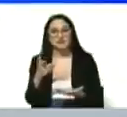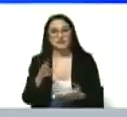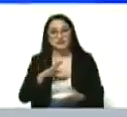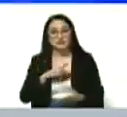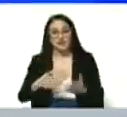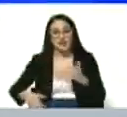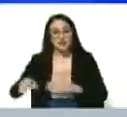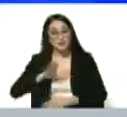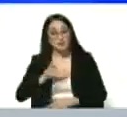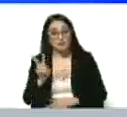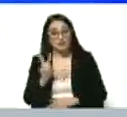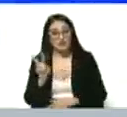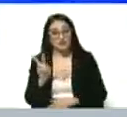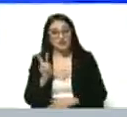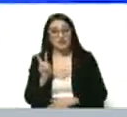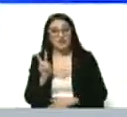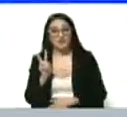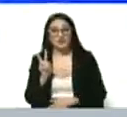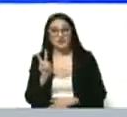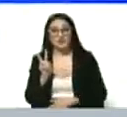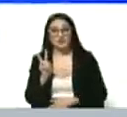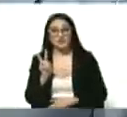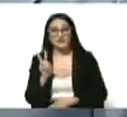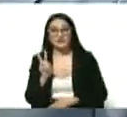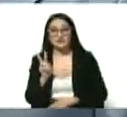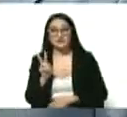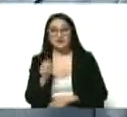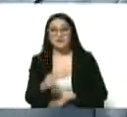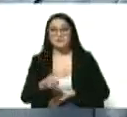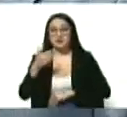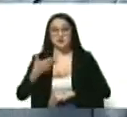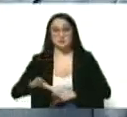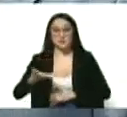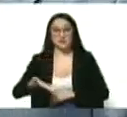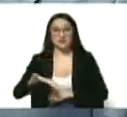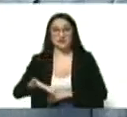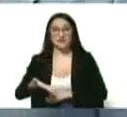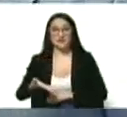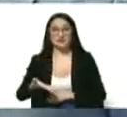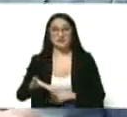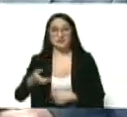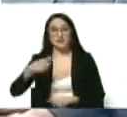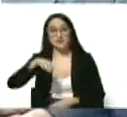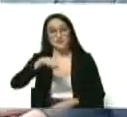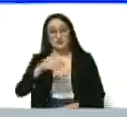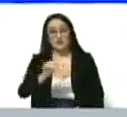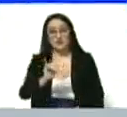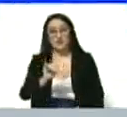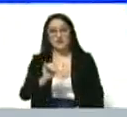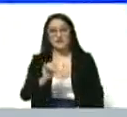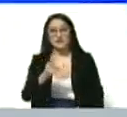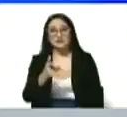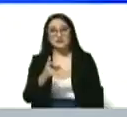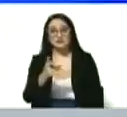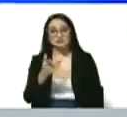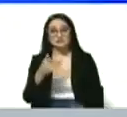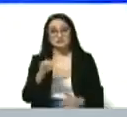naturales, sin lugar a dudas, el recurso más importante que ustedes poseen es el